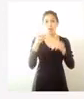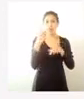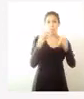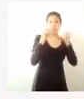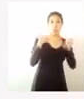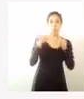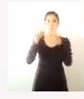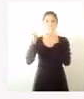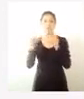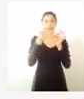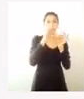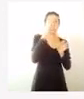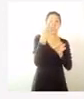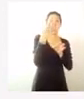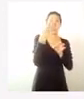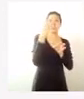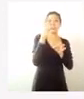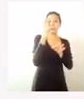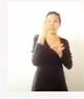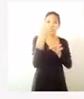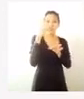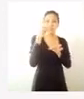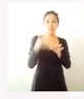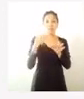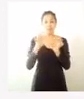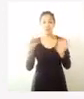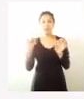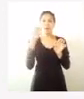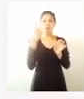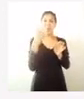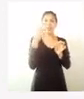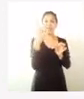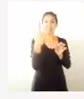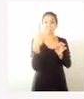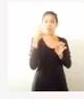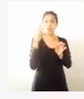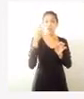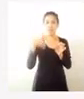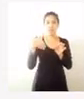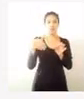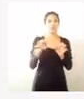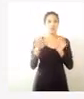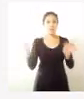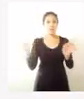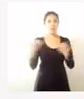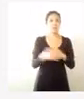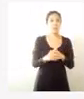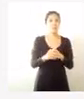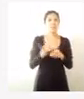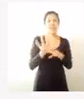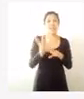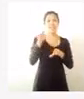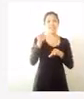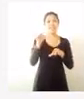cuadrados de tela de algodón de 45 centímetros, el ancho de un teclado de computadora de escritorio por 45